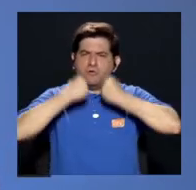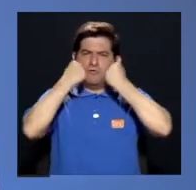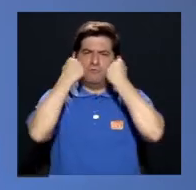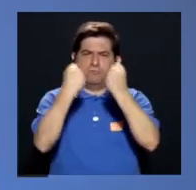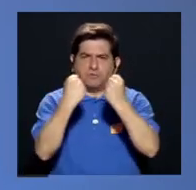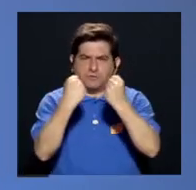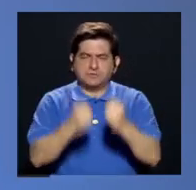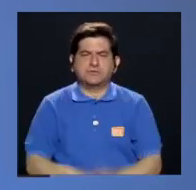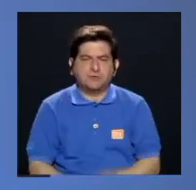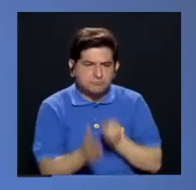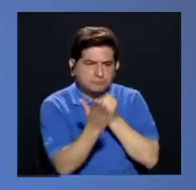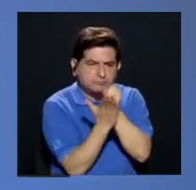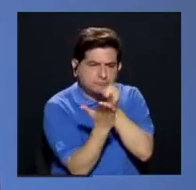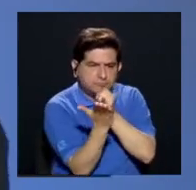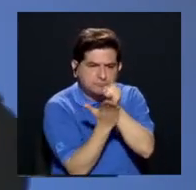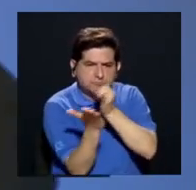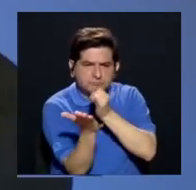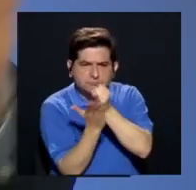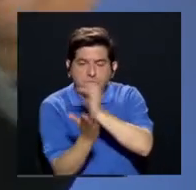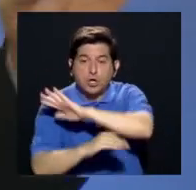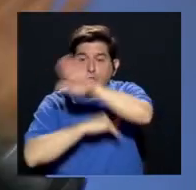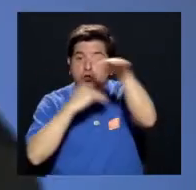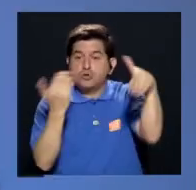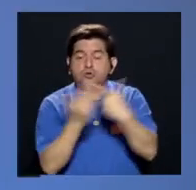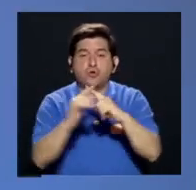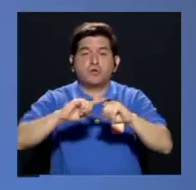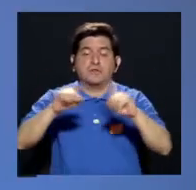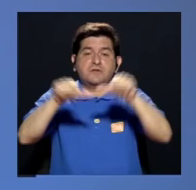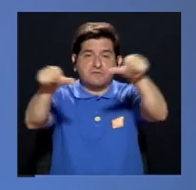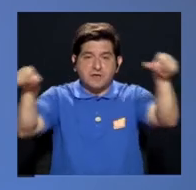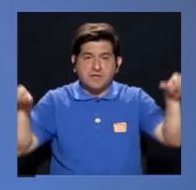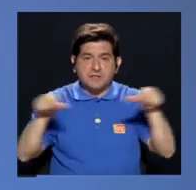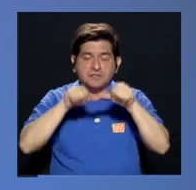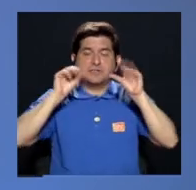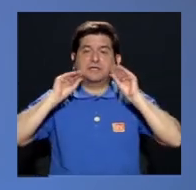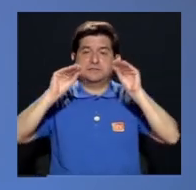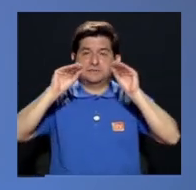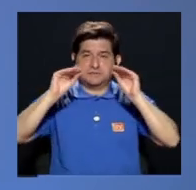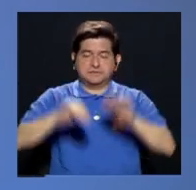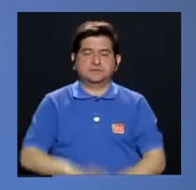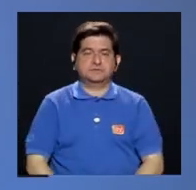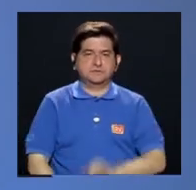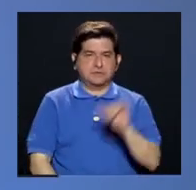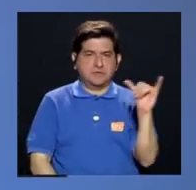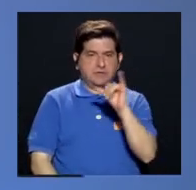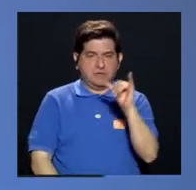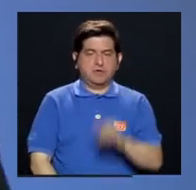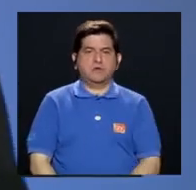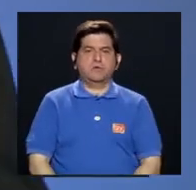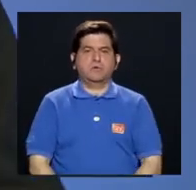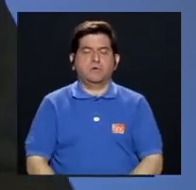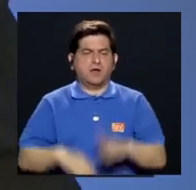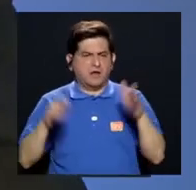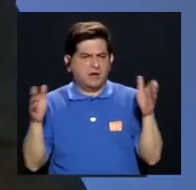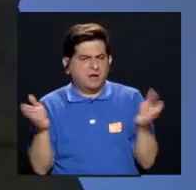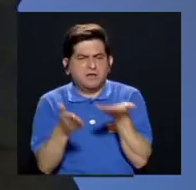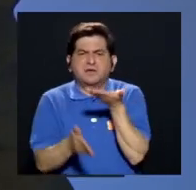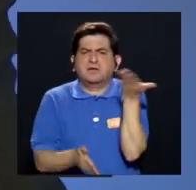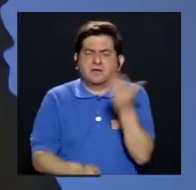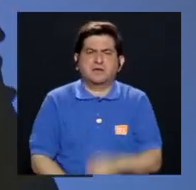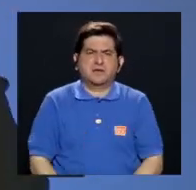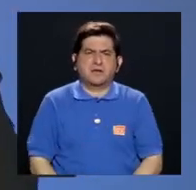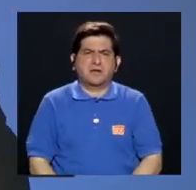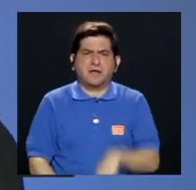fortalecemos la investigación en todas las áreas académicas y a través también del fomento de